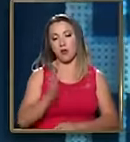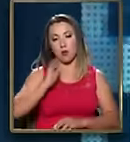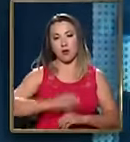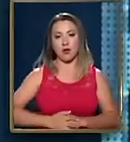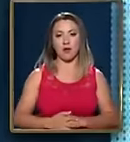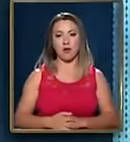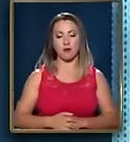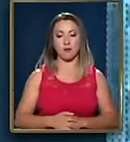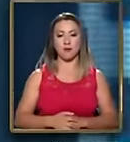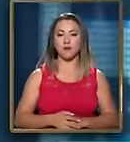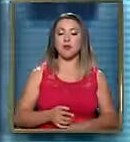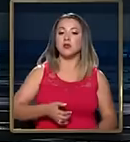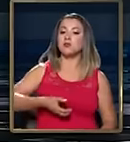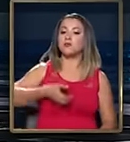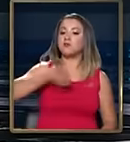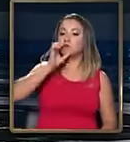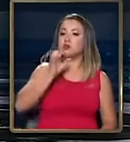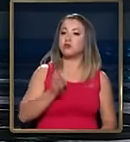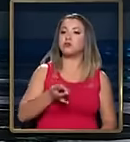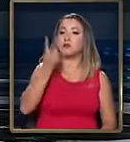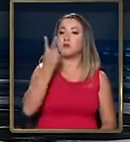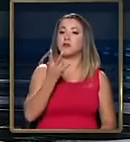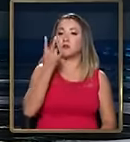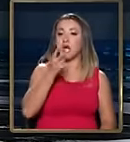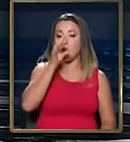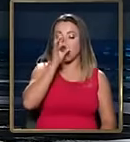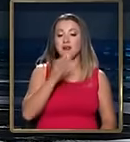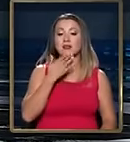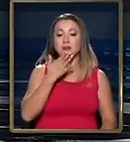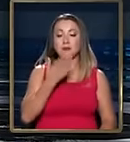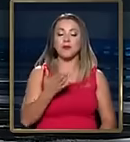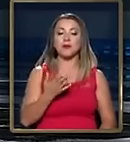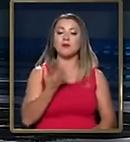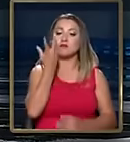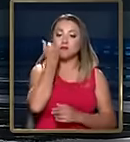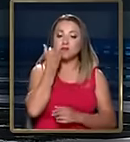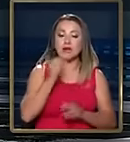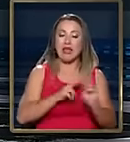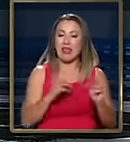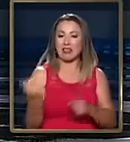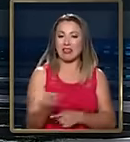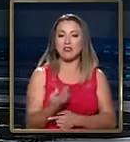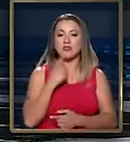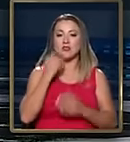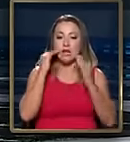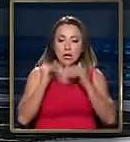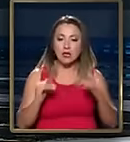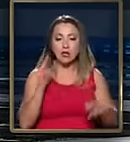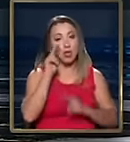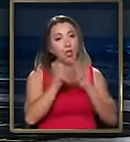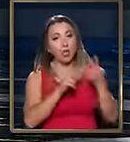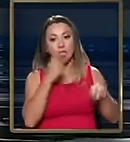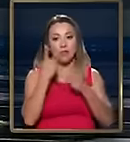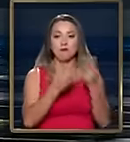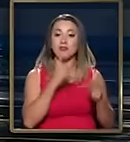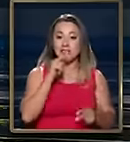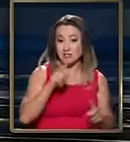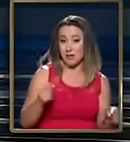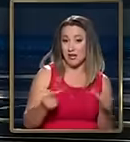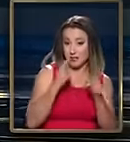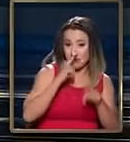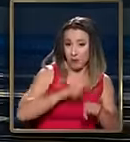Se tomaba un pisco sour y empezaba a ver enanitos en el set de televisión al tiro, con enanitos verdes, weón. Y dijeron que en ese partido, en